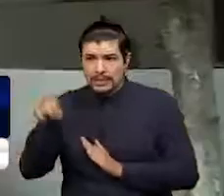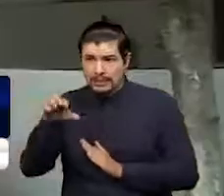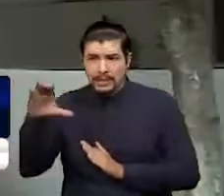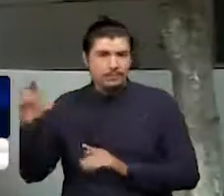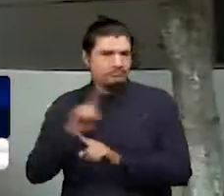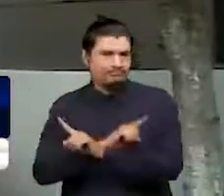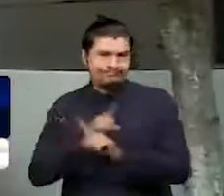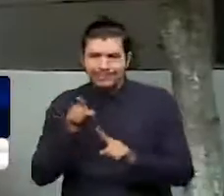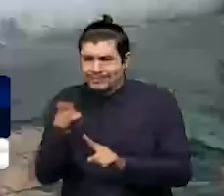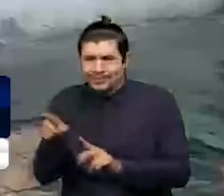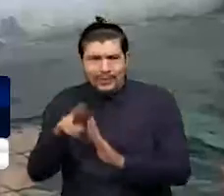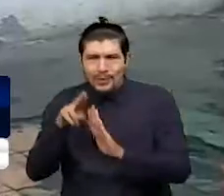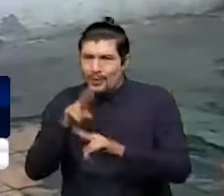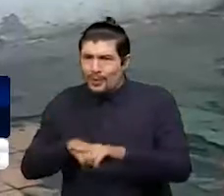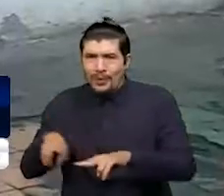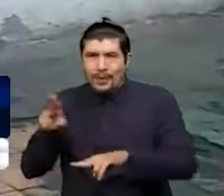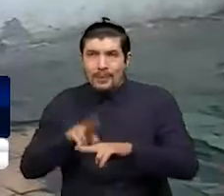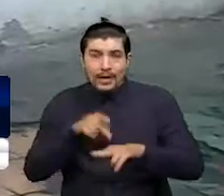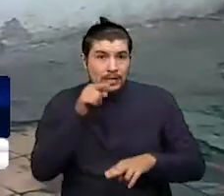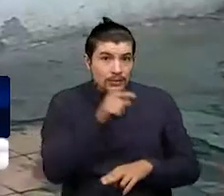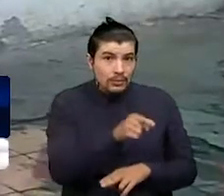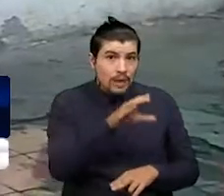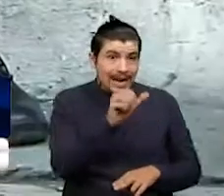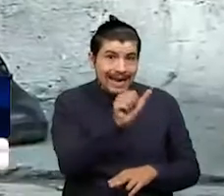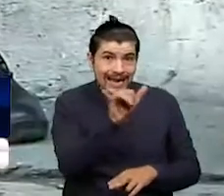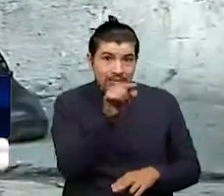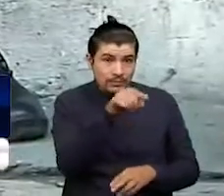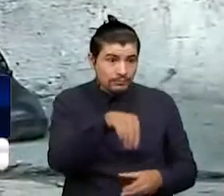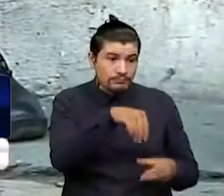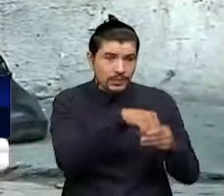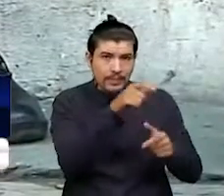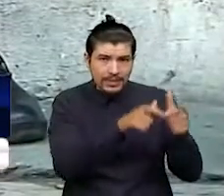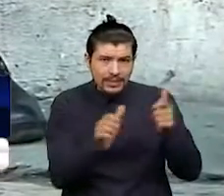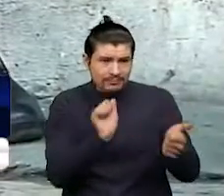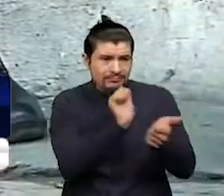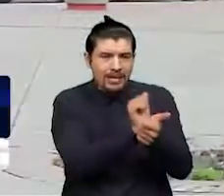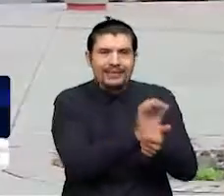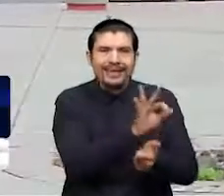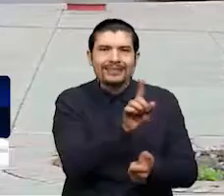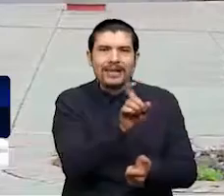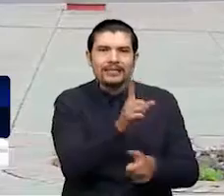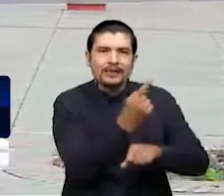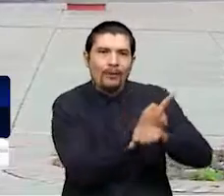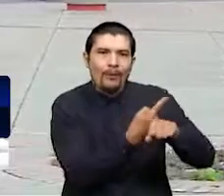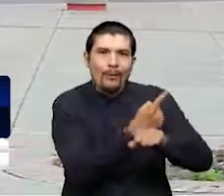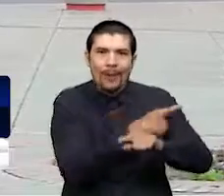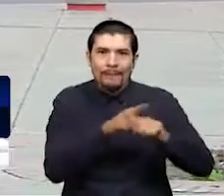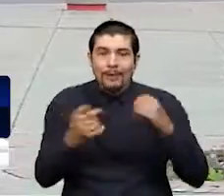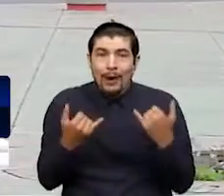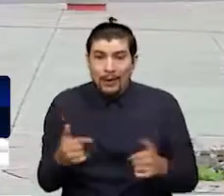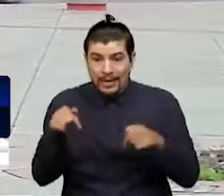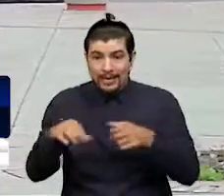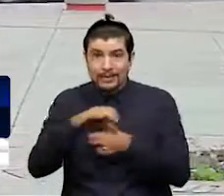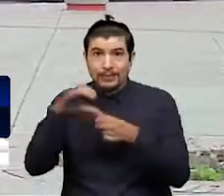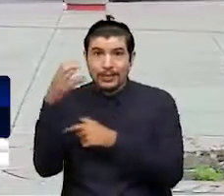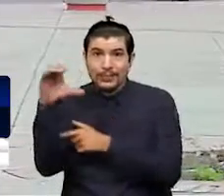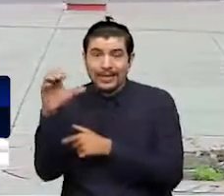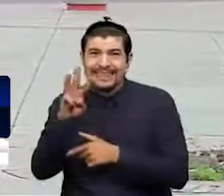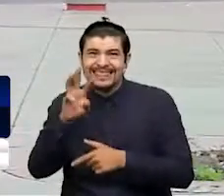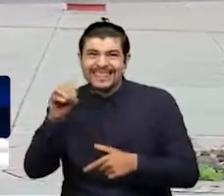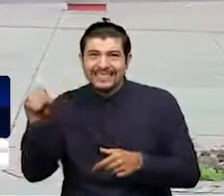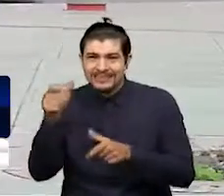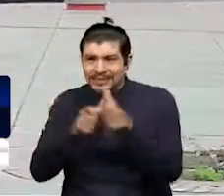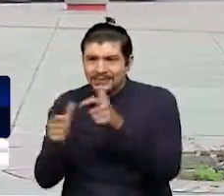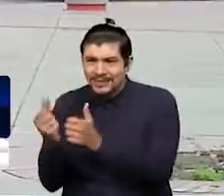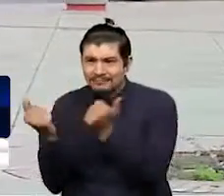estas personas debe permanecer no varió 36 horas así como lo señala también accionar en el momento y cúcuta más de 300 personas se encuentran asignadas en